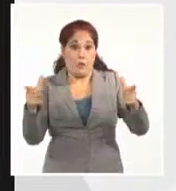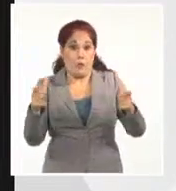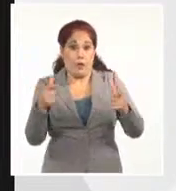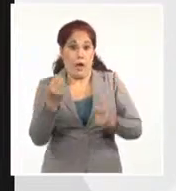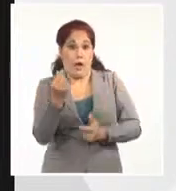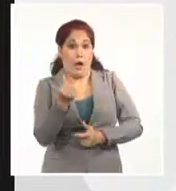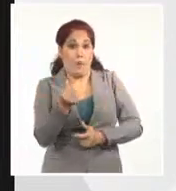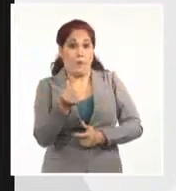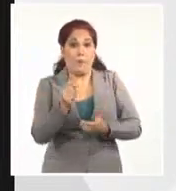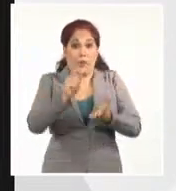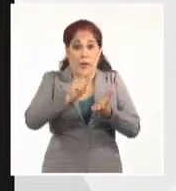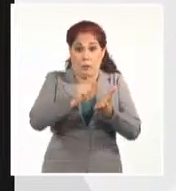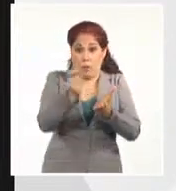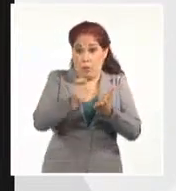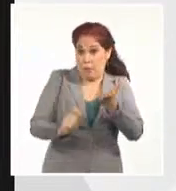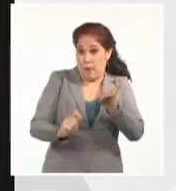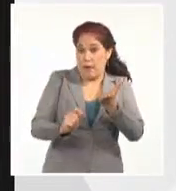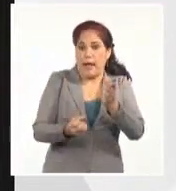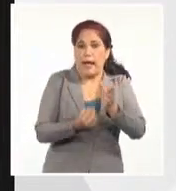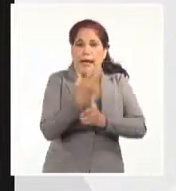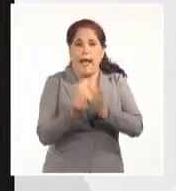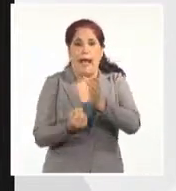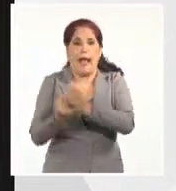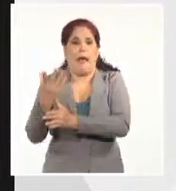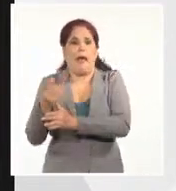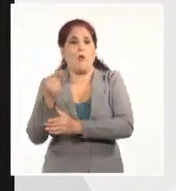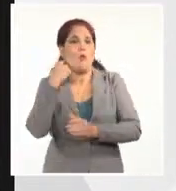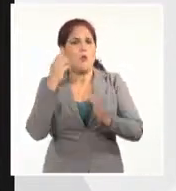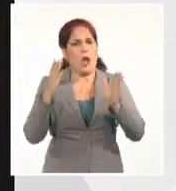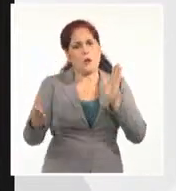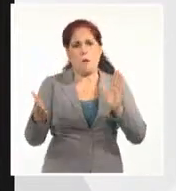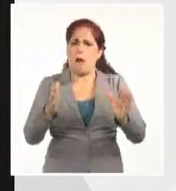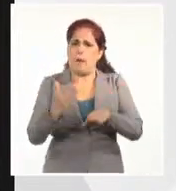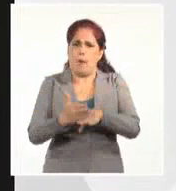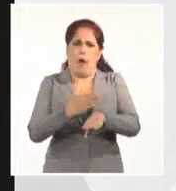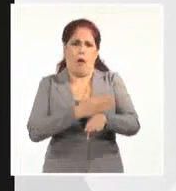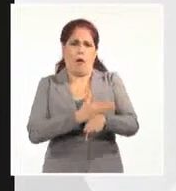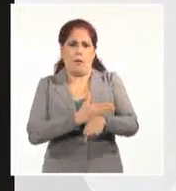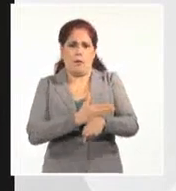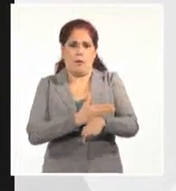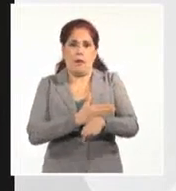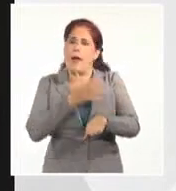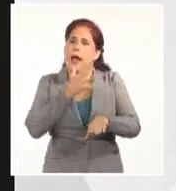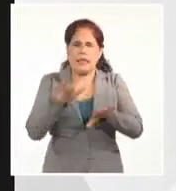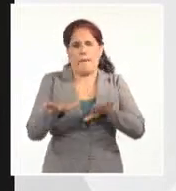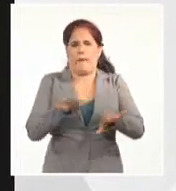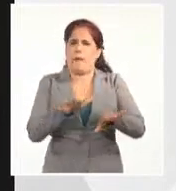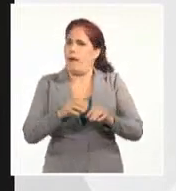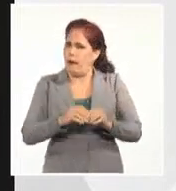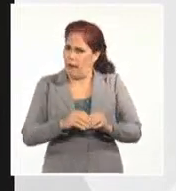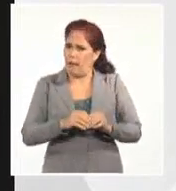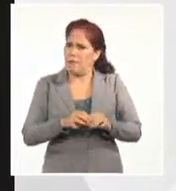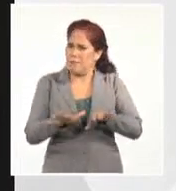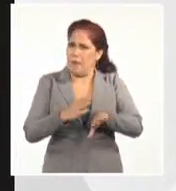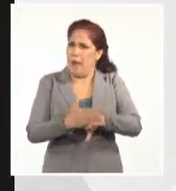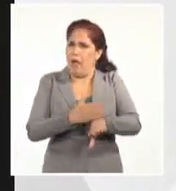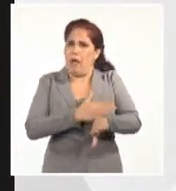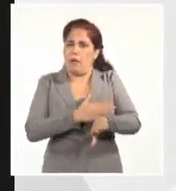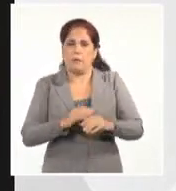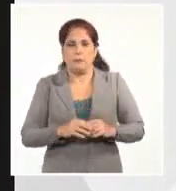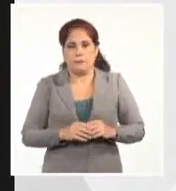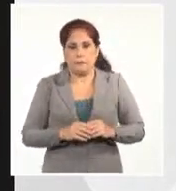95%, son cuentas recién creadas o con un año máximo de antigüedad. Entonces, bueno, esto está un poco por encima de la media. Bueno, la cuestión es